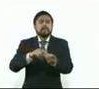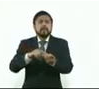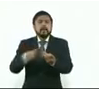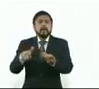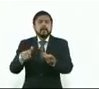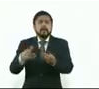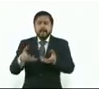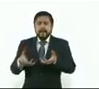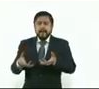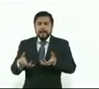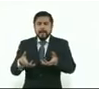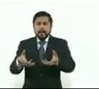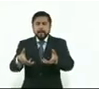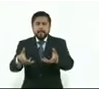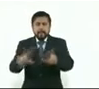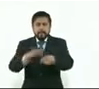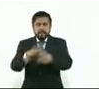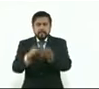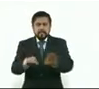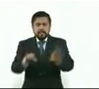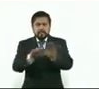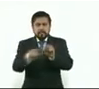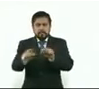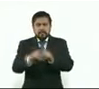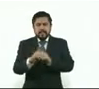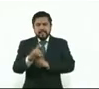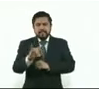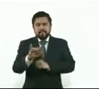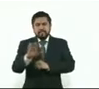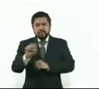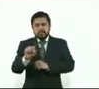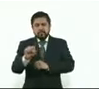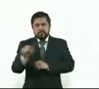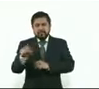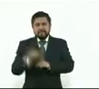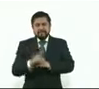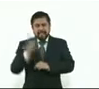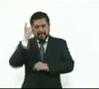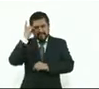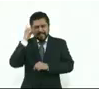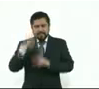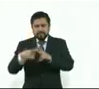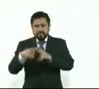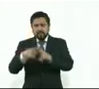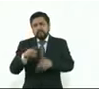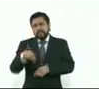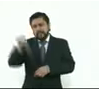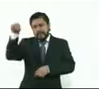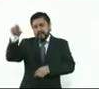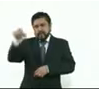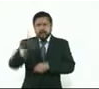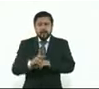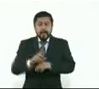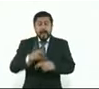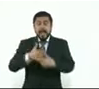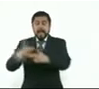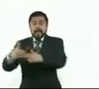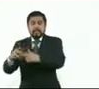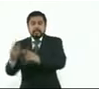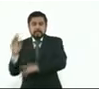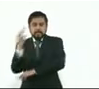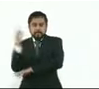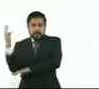la continuación de Prolongación División del Norte, hasta llegar prácticamente a Milpalta con un sendero seguro